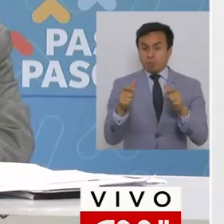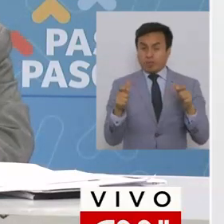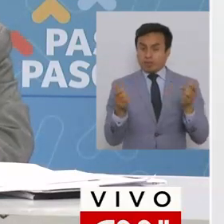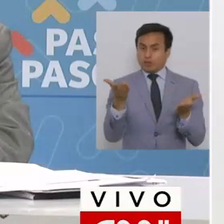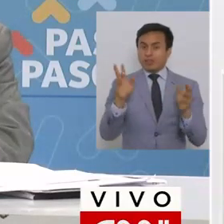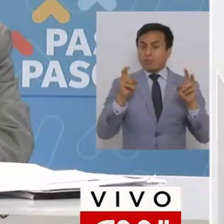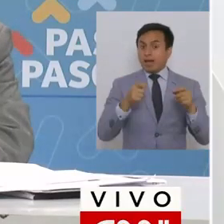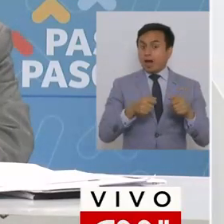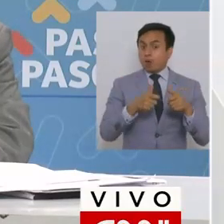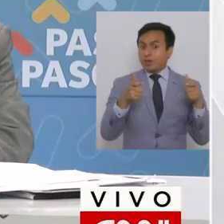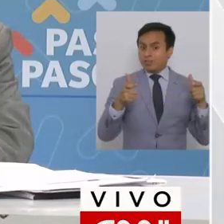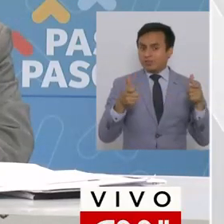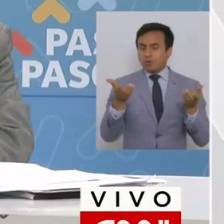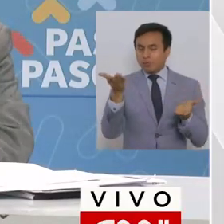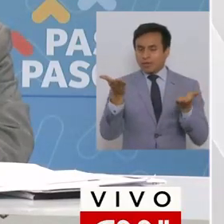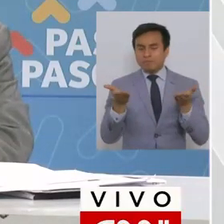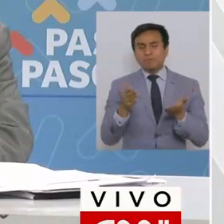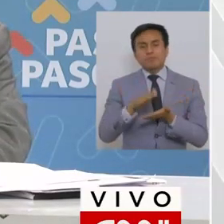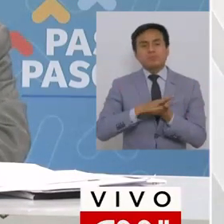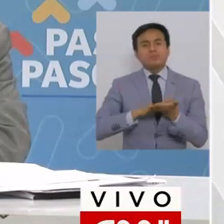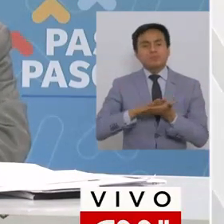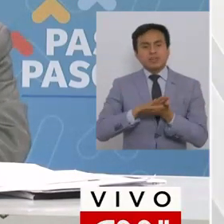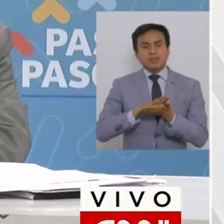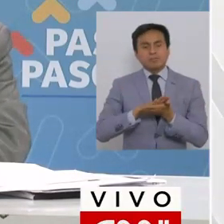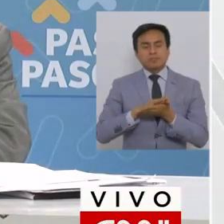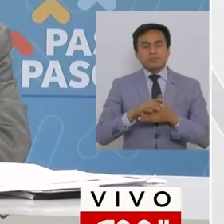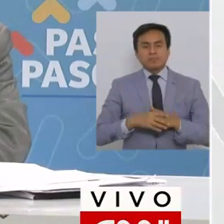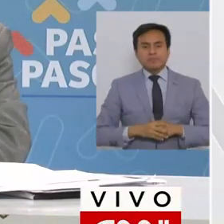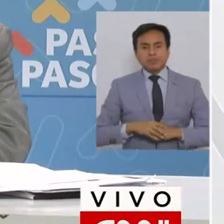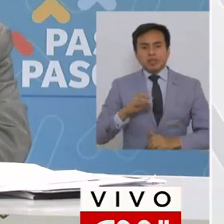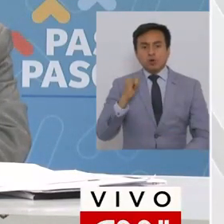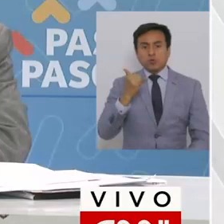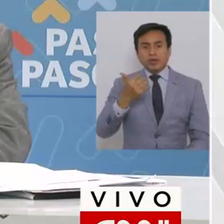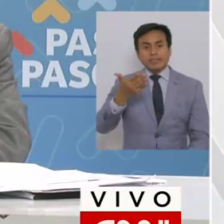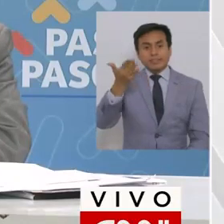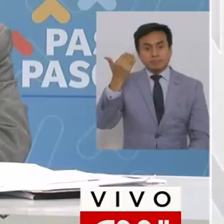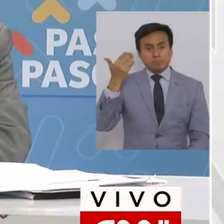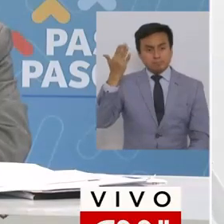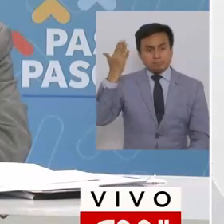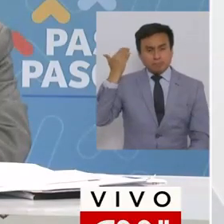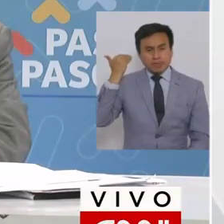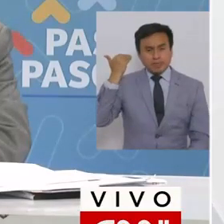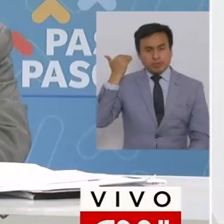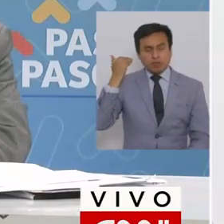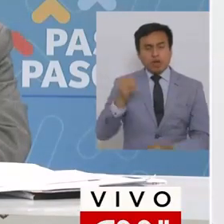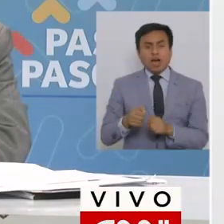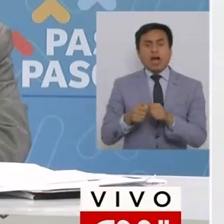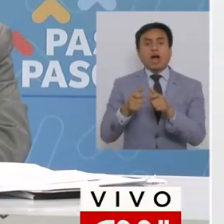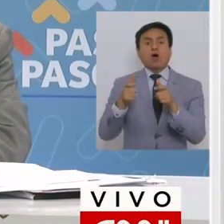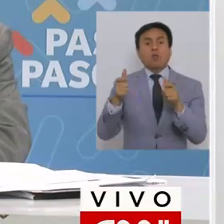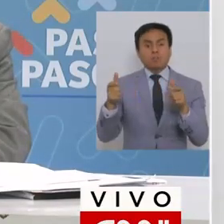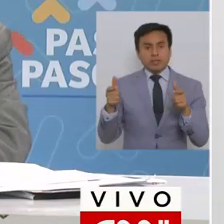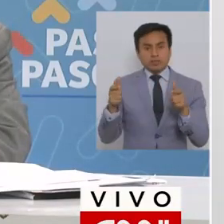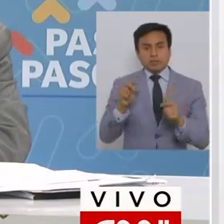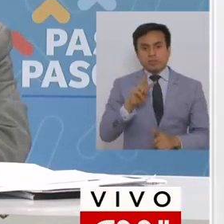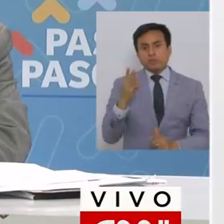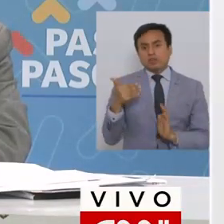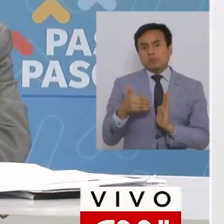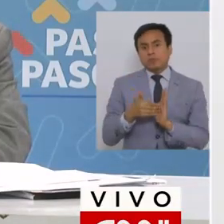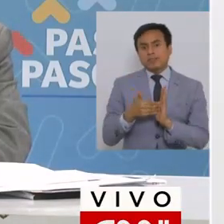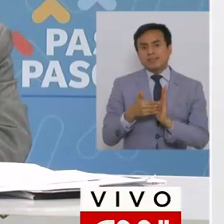yo dije, por ejemplo, el jueves pasado el aumento fue de